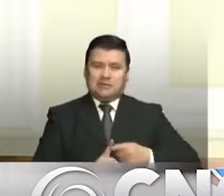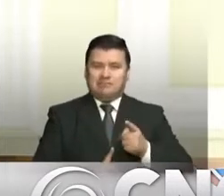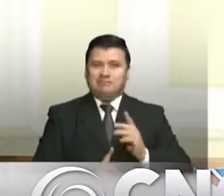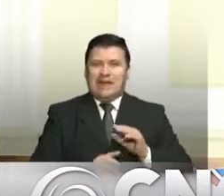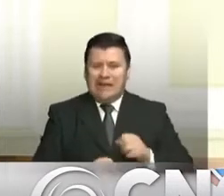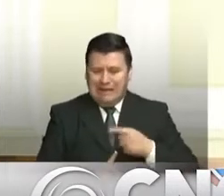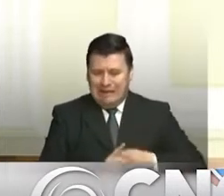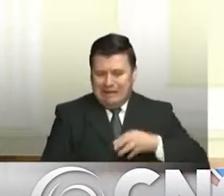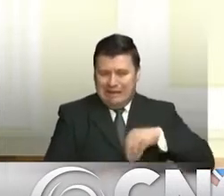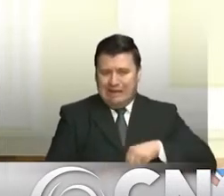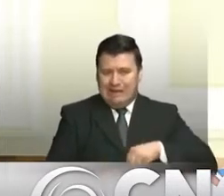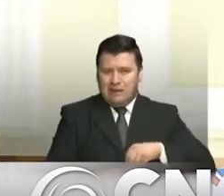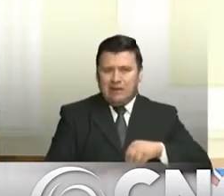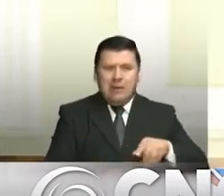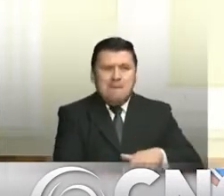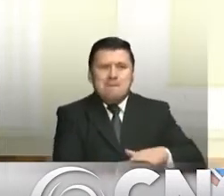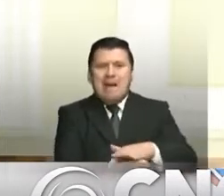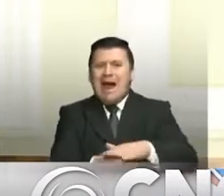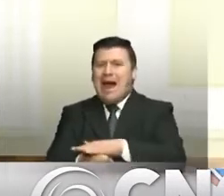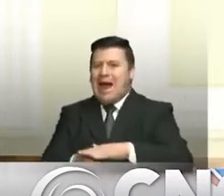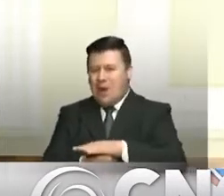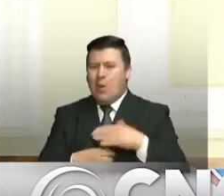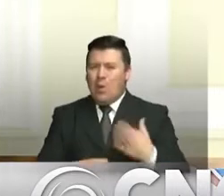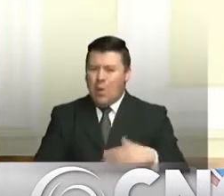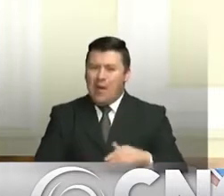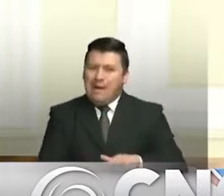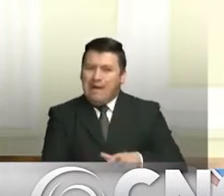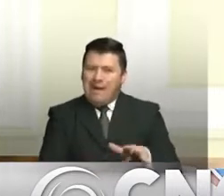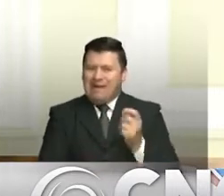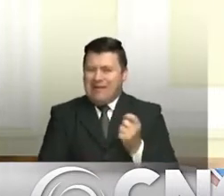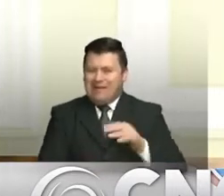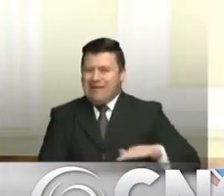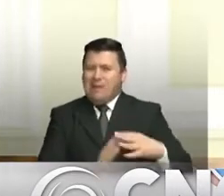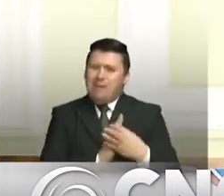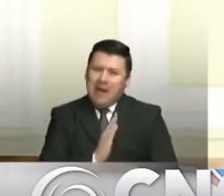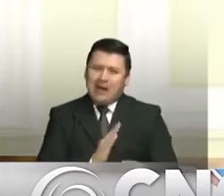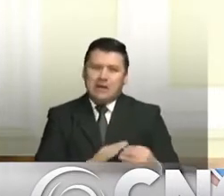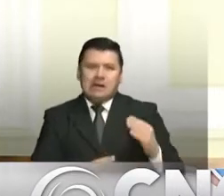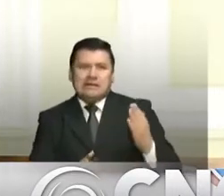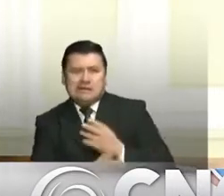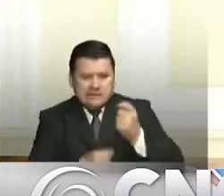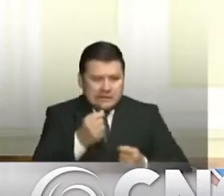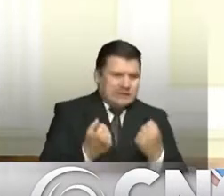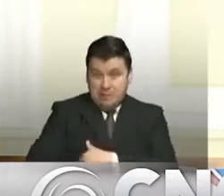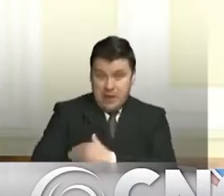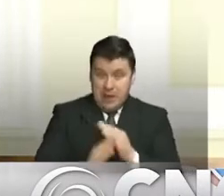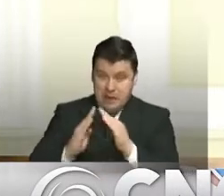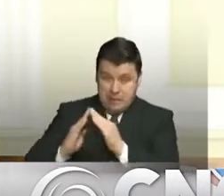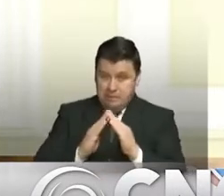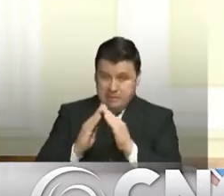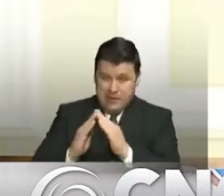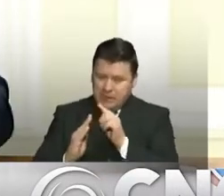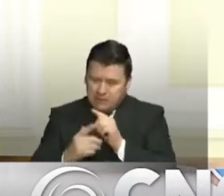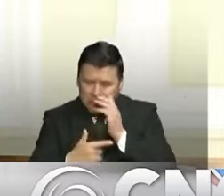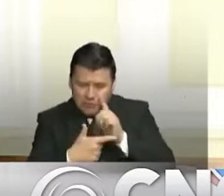personas que están en sectores que también son altamente vulnerables en momentos de tempestades económicas y sociales una